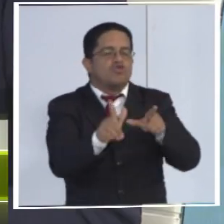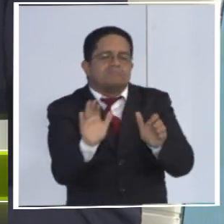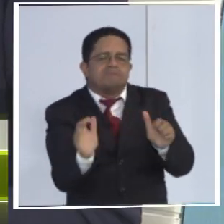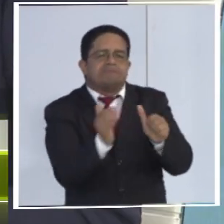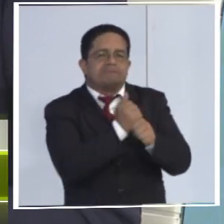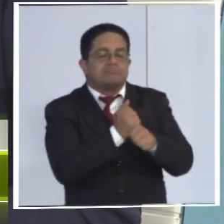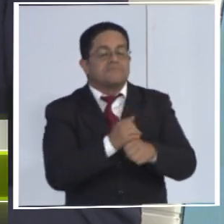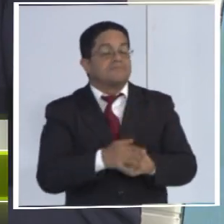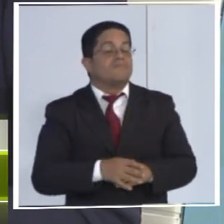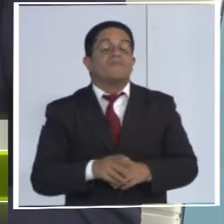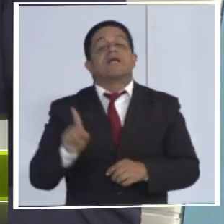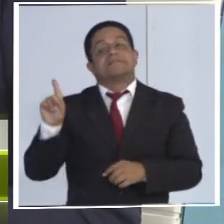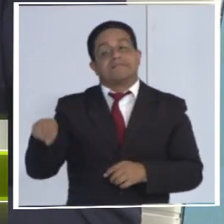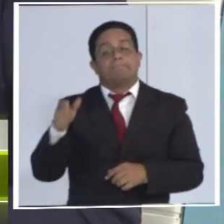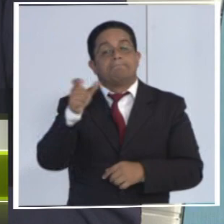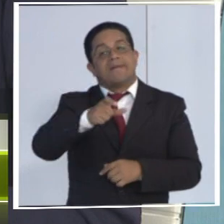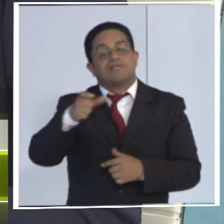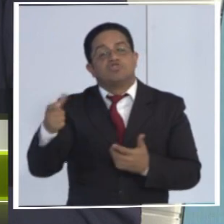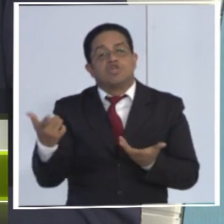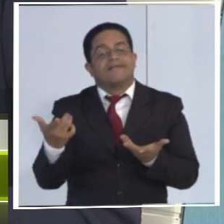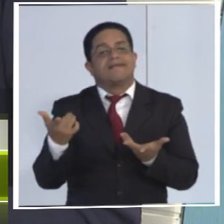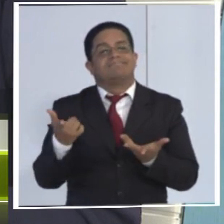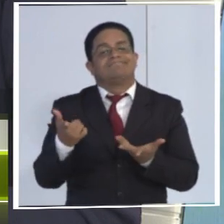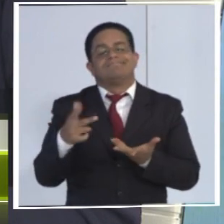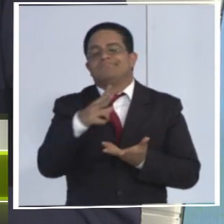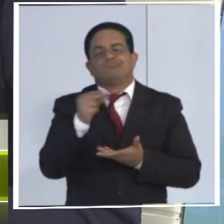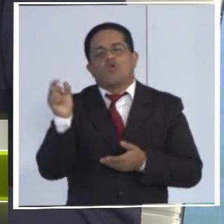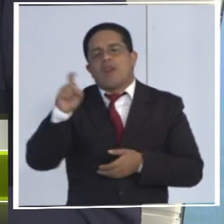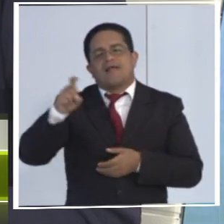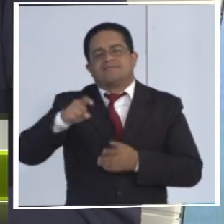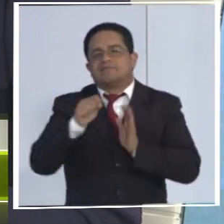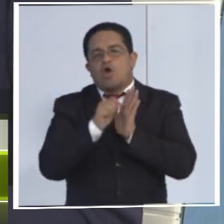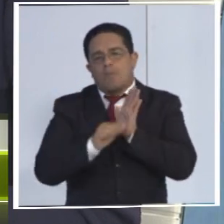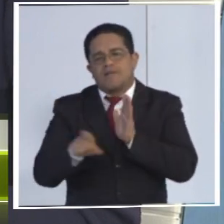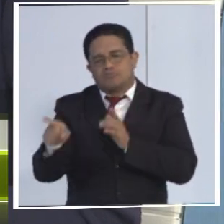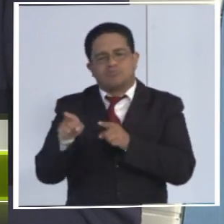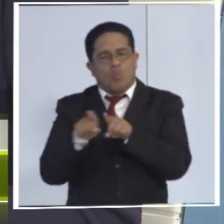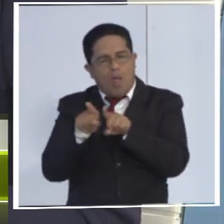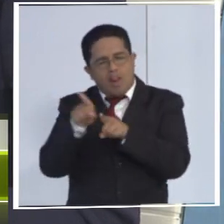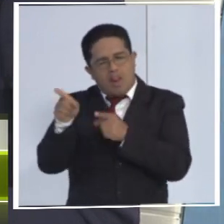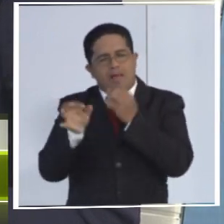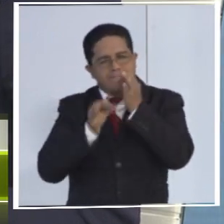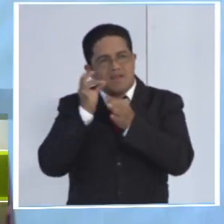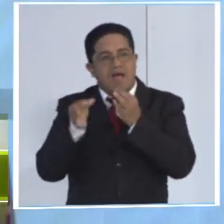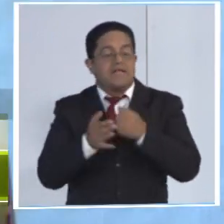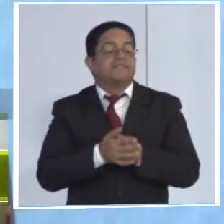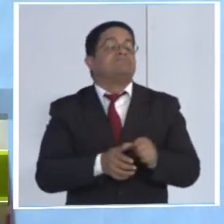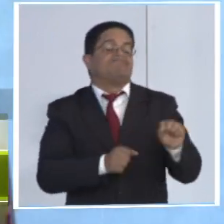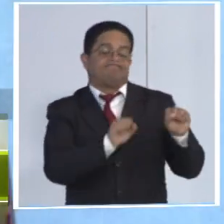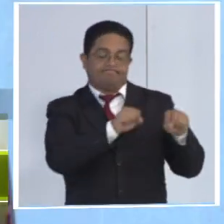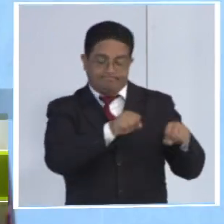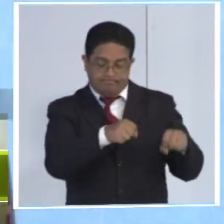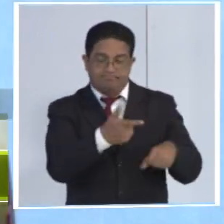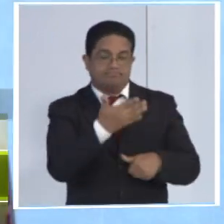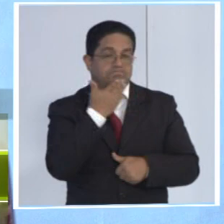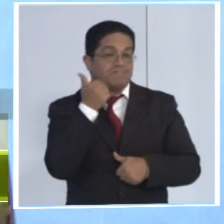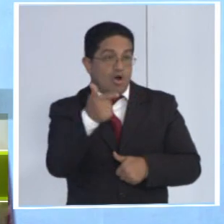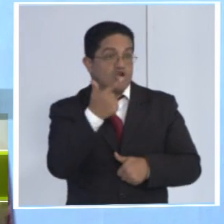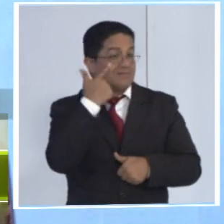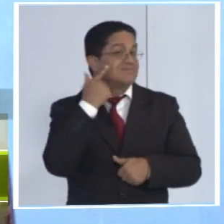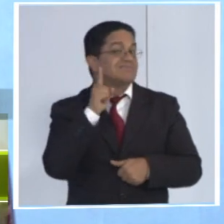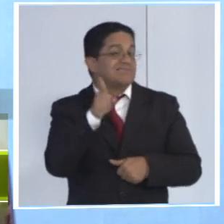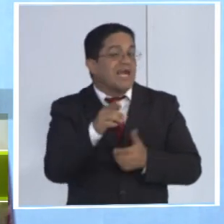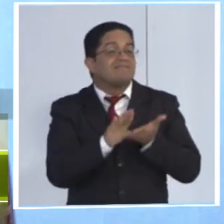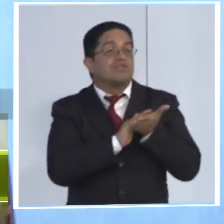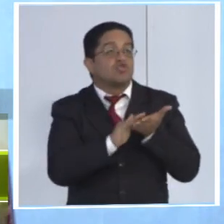además hay pacientes que no tienen criterio quirúrgico, ¿no? Correcto. Como me está explicando, la medida es mucho menor. La medida es mucho menor y ese hematoma debe